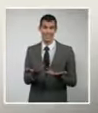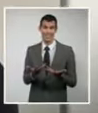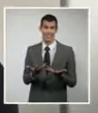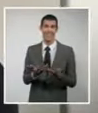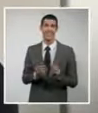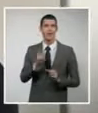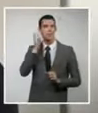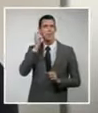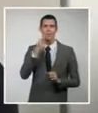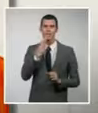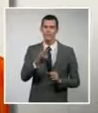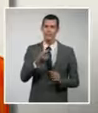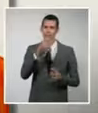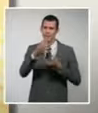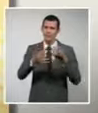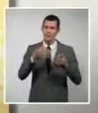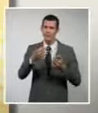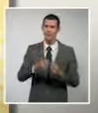sociales.